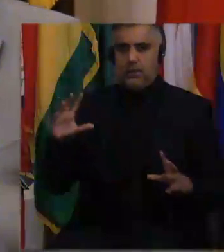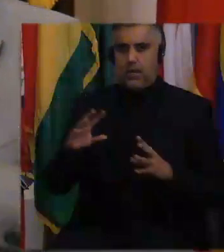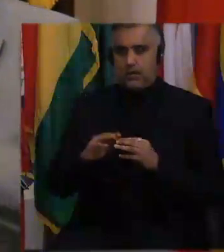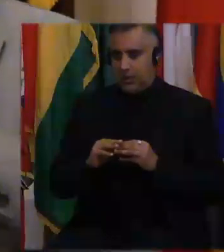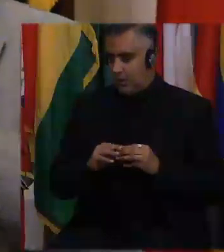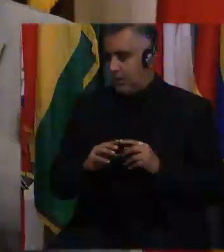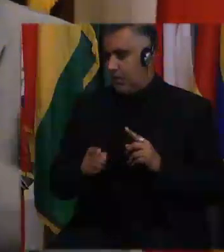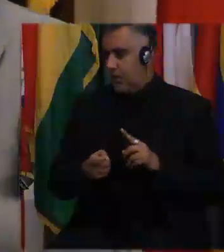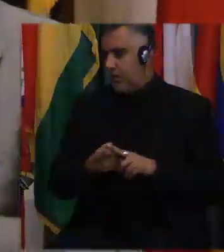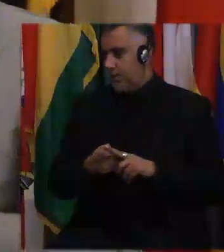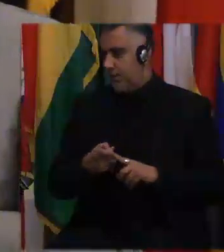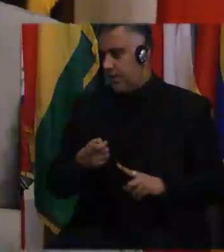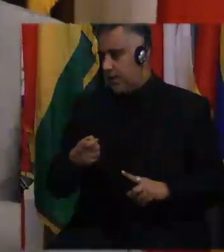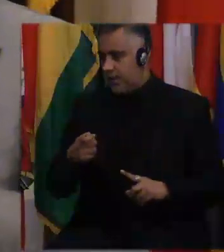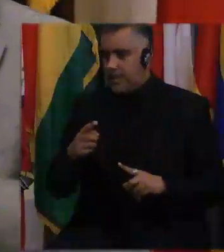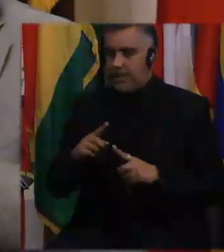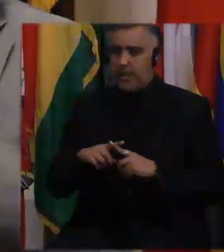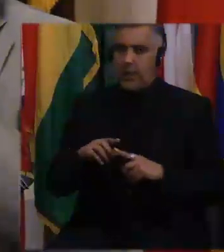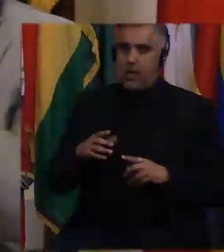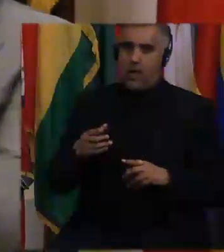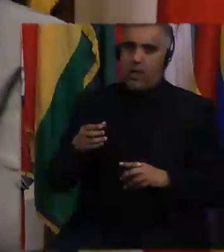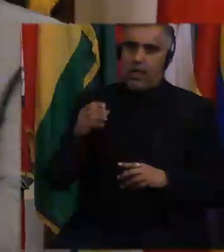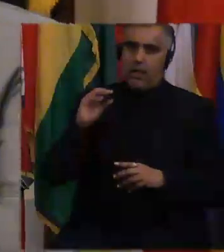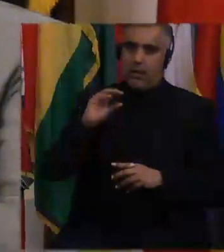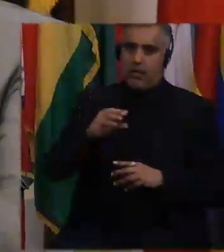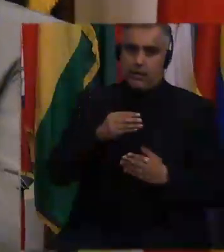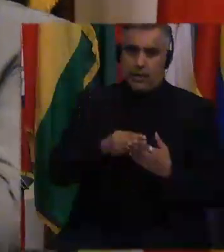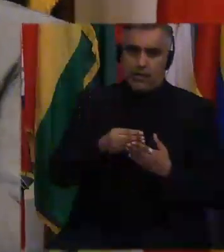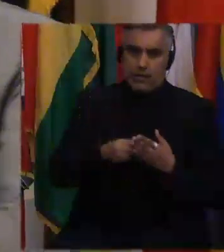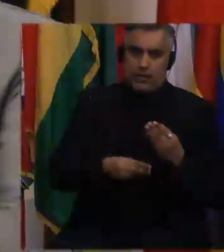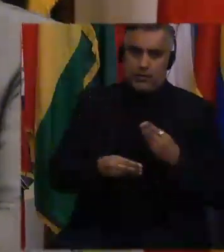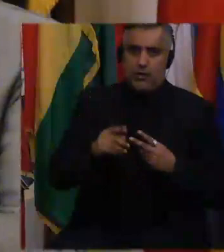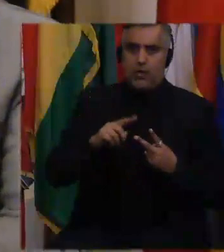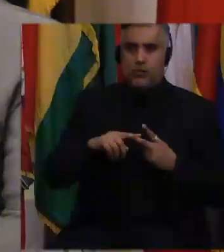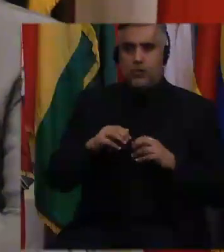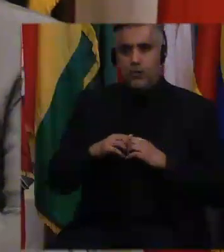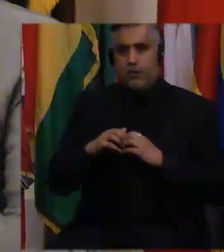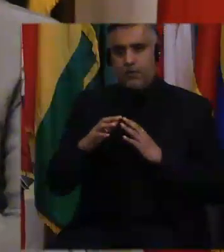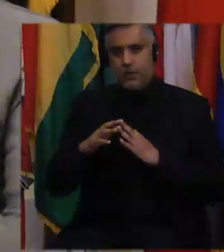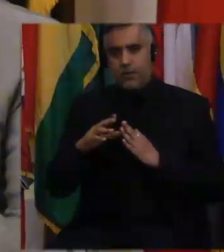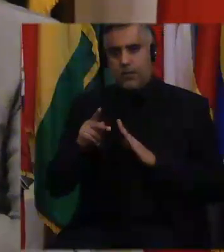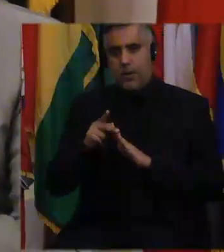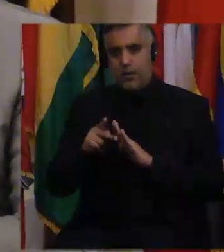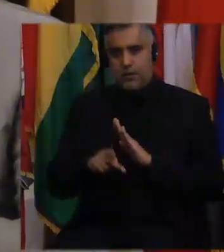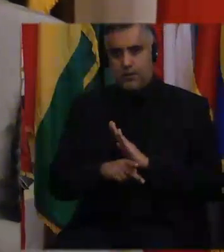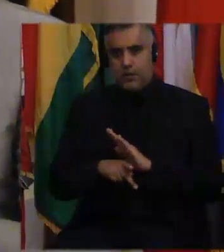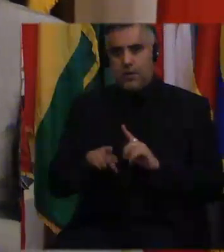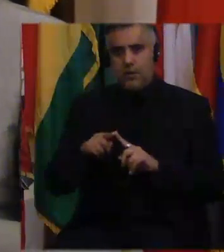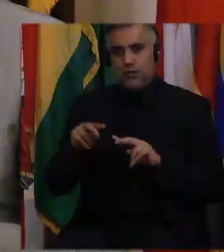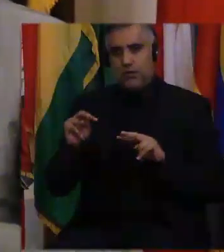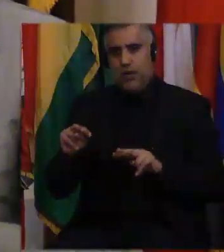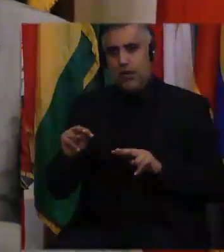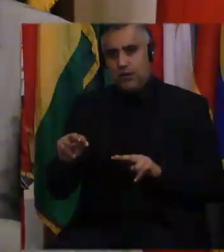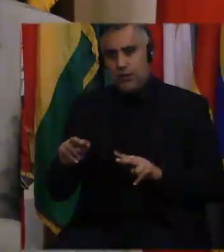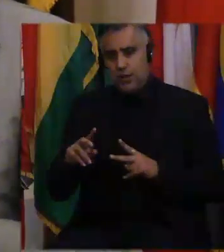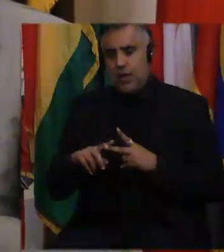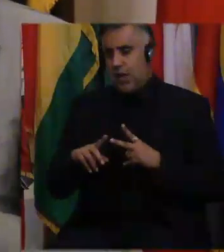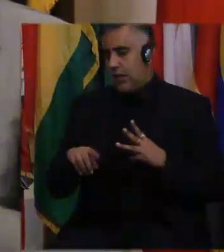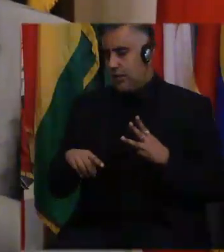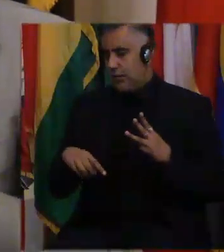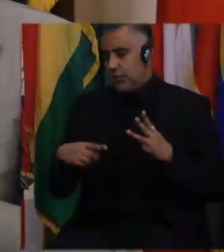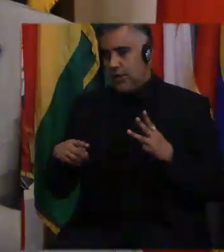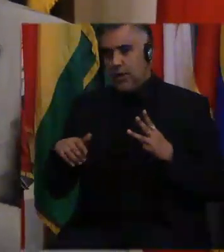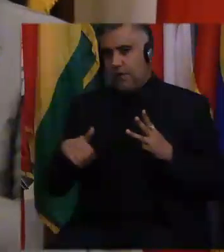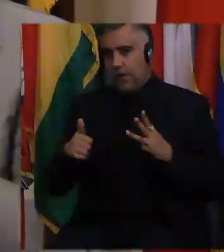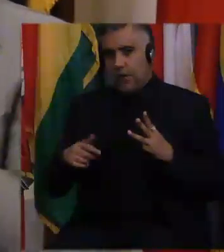de presupuesto, desde la formulación de la política pública y después el monitoreo y seguimiento de la implementación de las políticas públicas. Entonces,